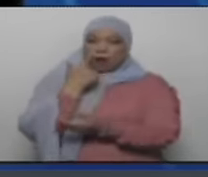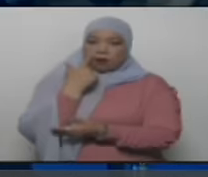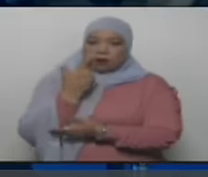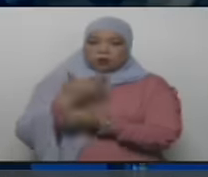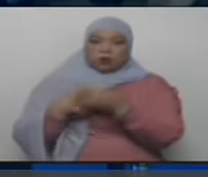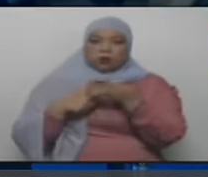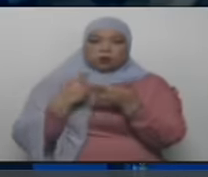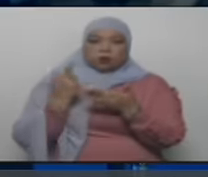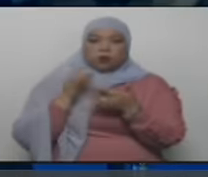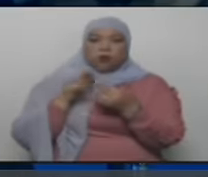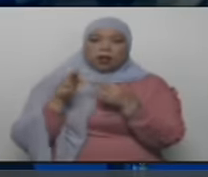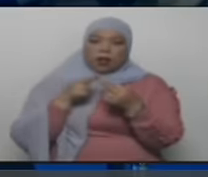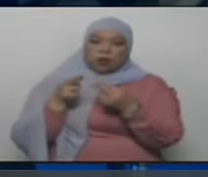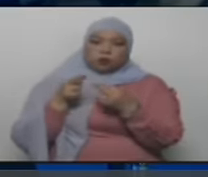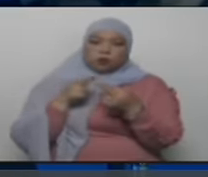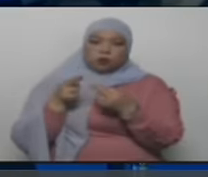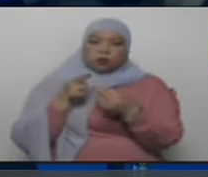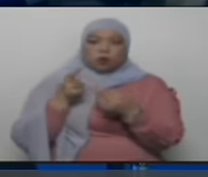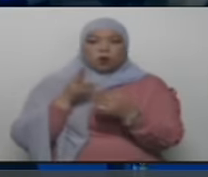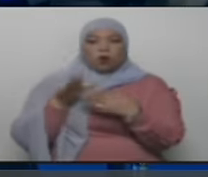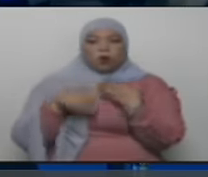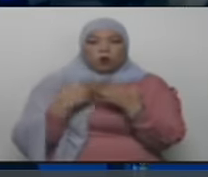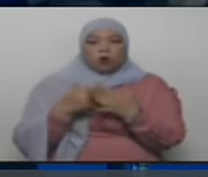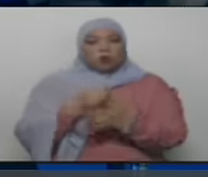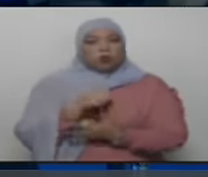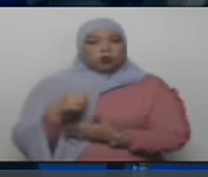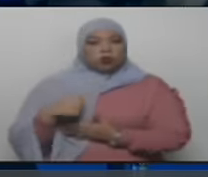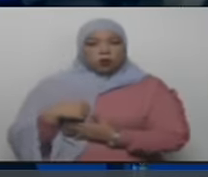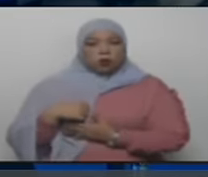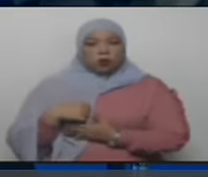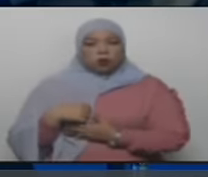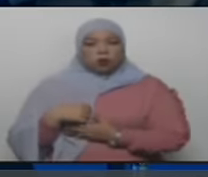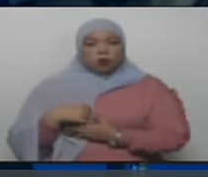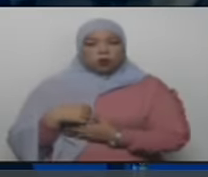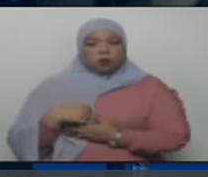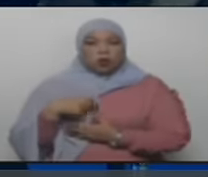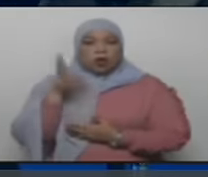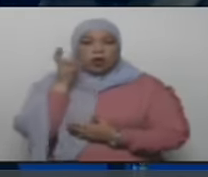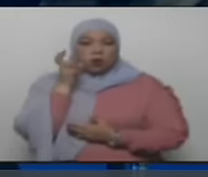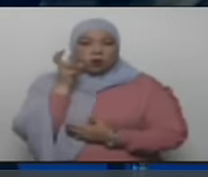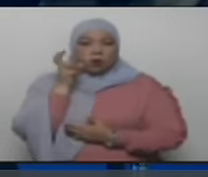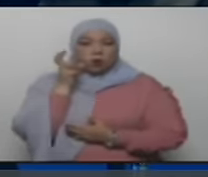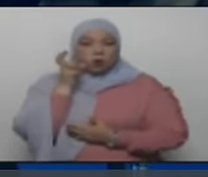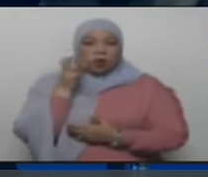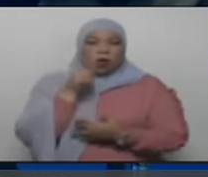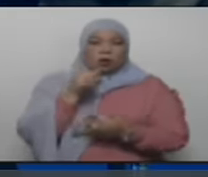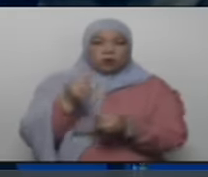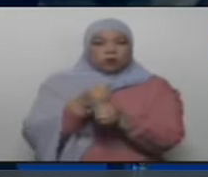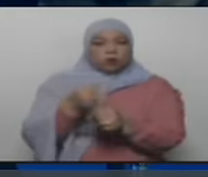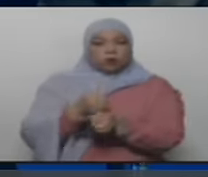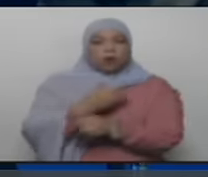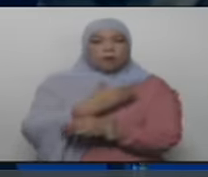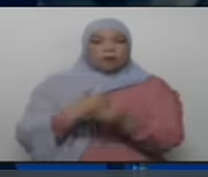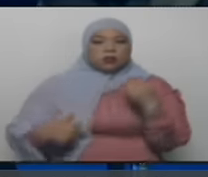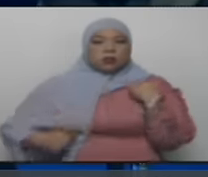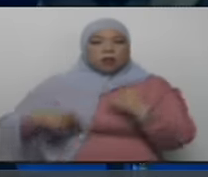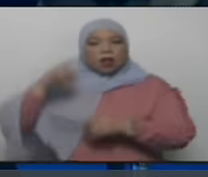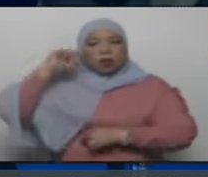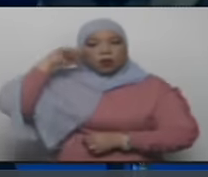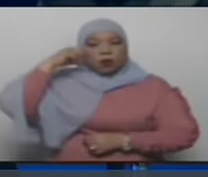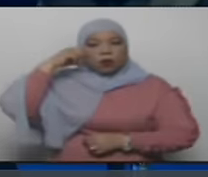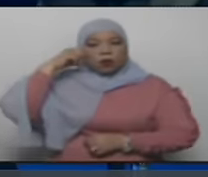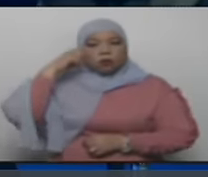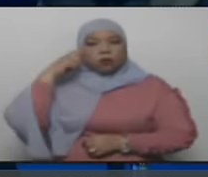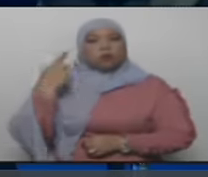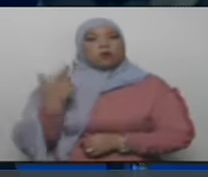todos sus vínculos. ¿Y cómo Petare suena? Y suena por aquí, suena por allá. Precisamente, presidente, estaba recordando que